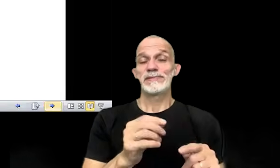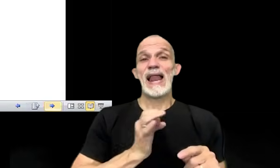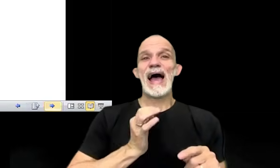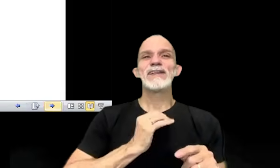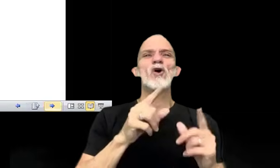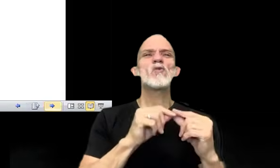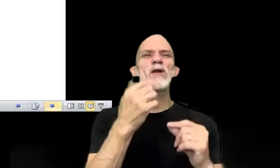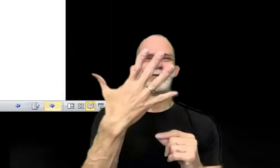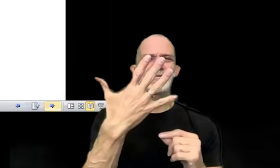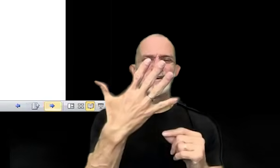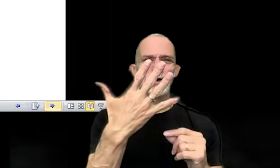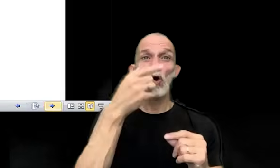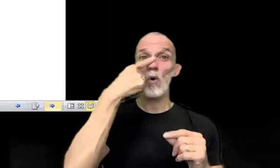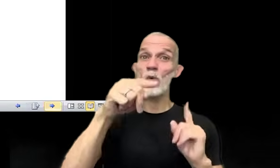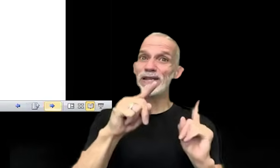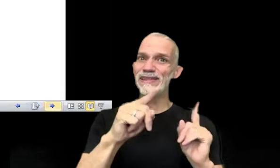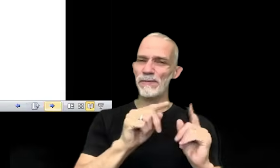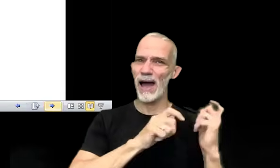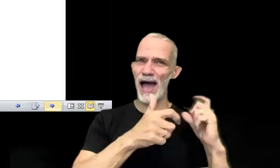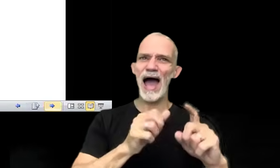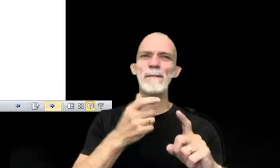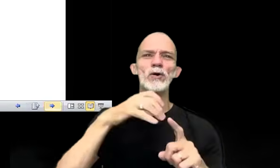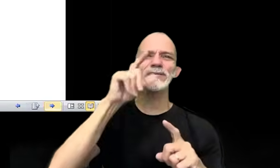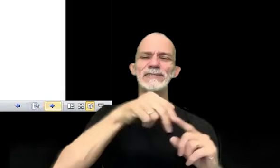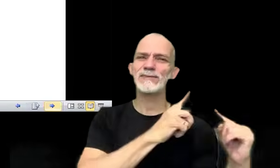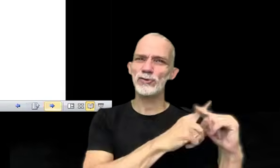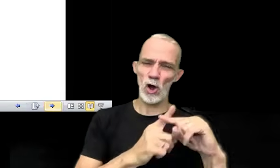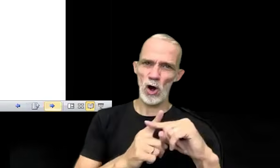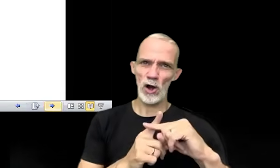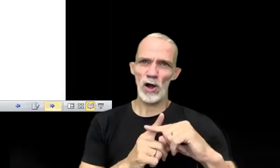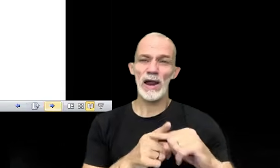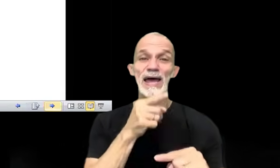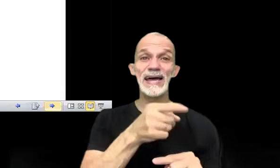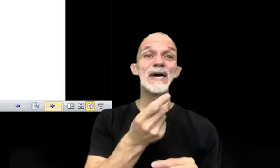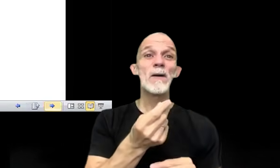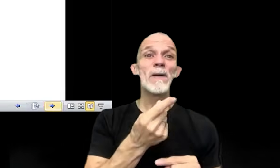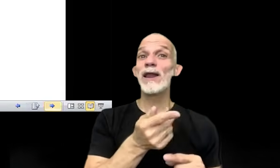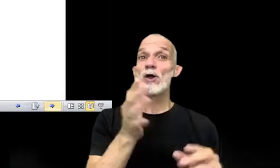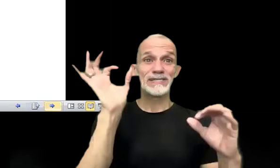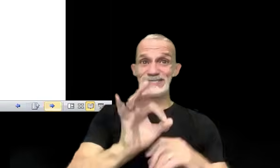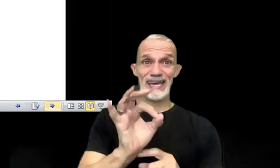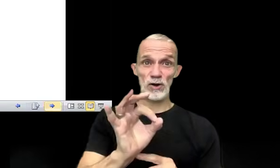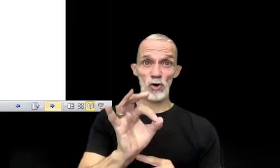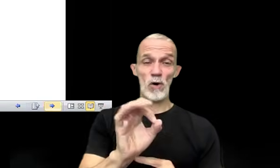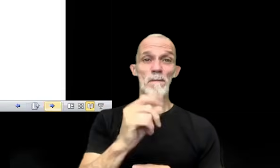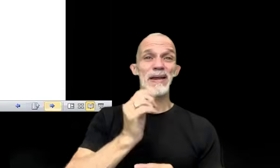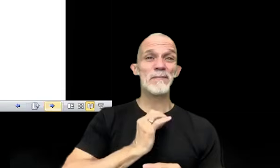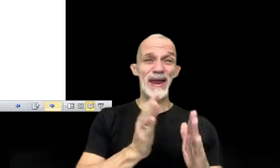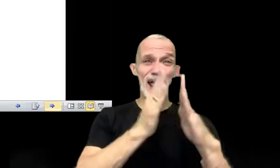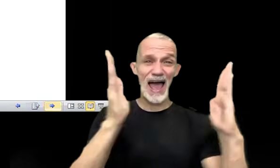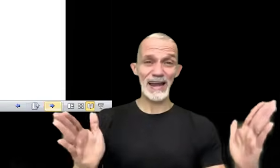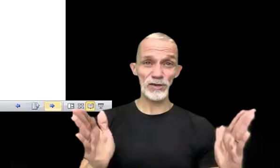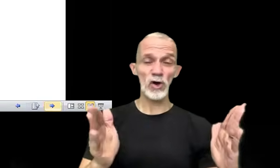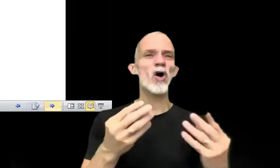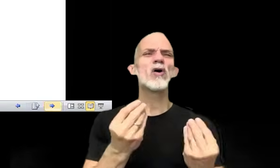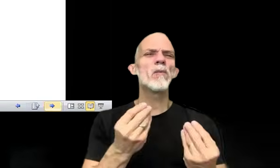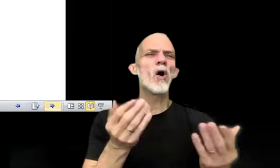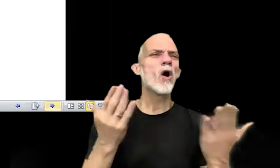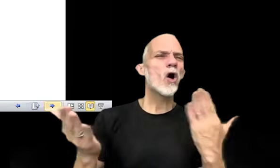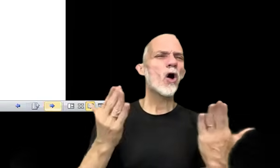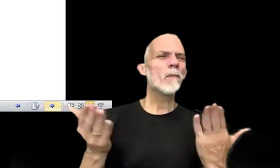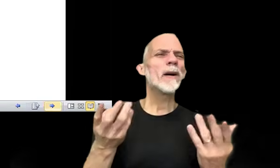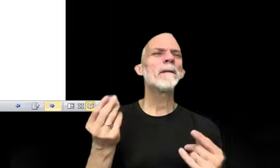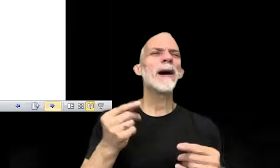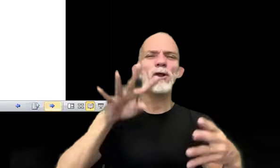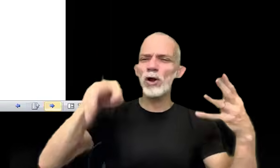número 5, el año de la última amortización acumulada. Ese valor cero de ese primer año que queda en cero se compara